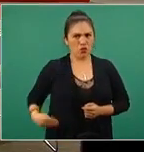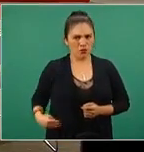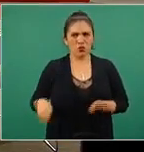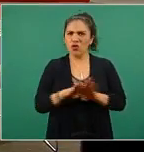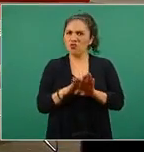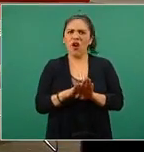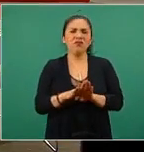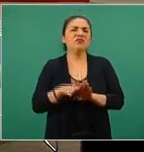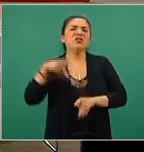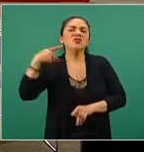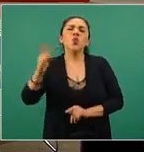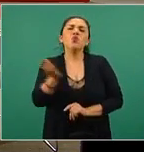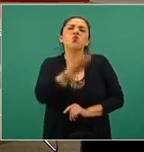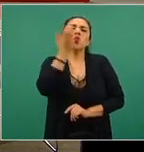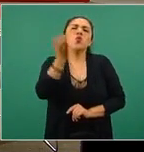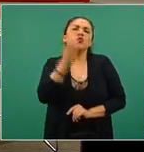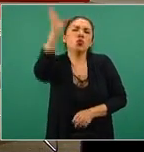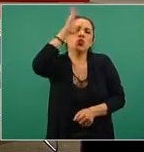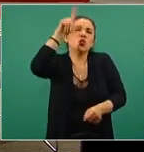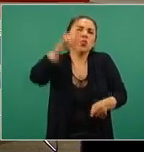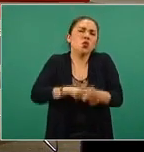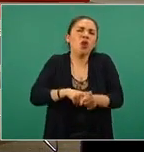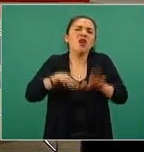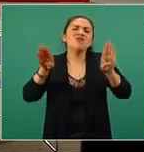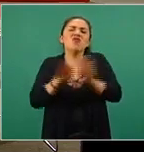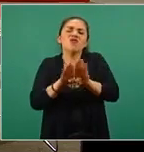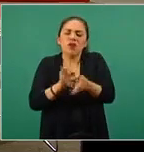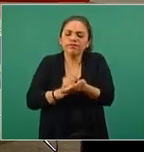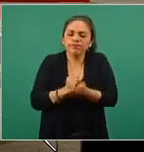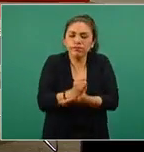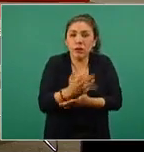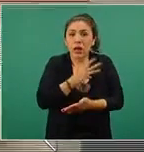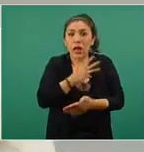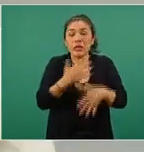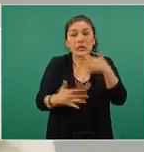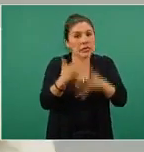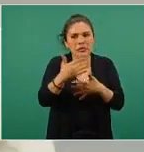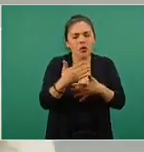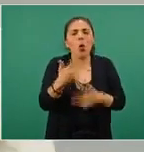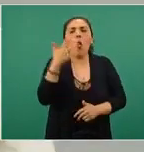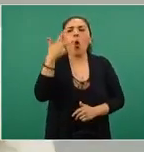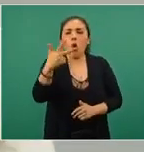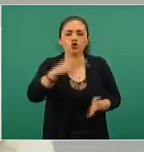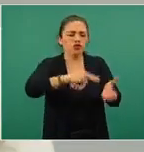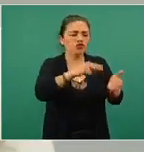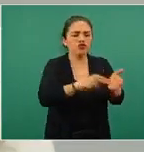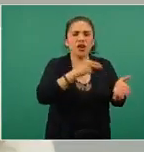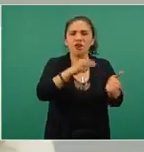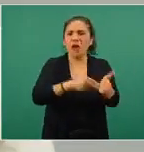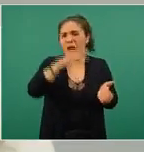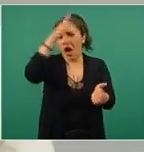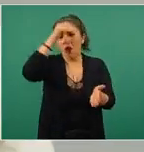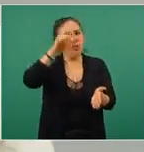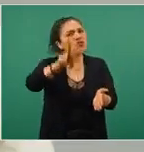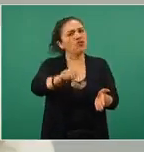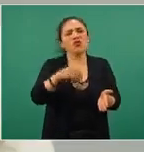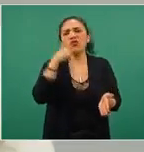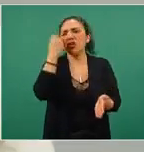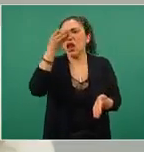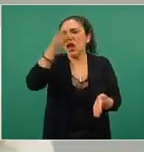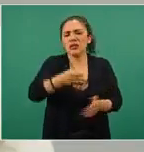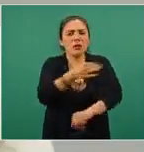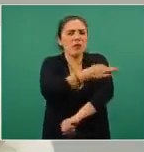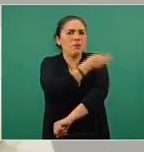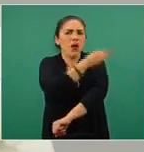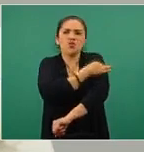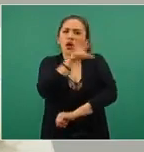rigen por usos y costumbres y determinan. Originalmente no tuvimos 15, tuvimos 8 que firmaron un acuerdo para no